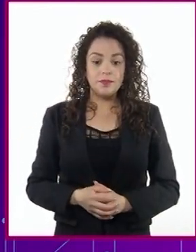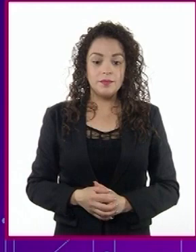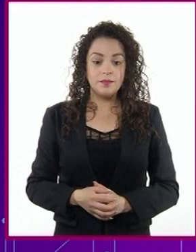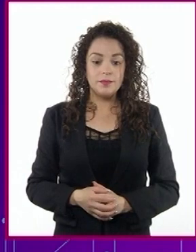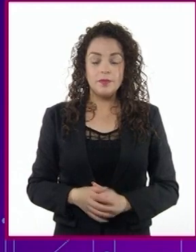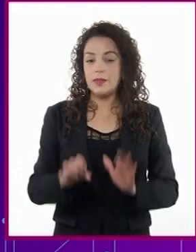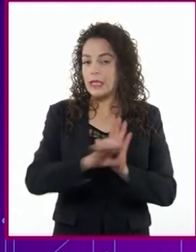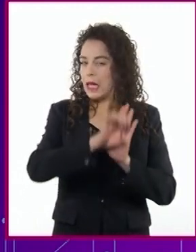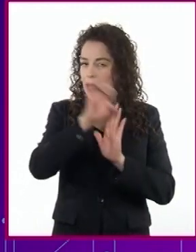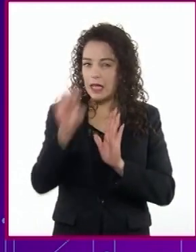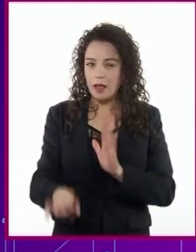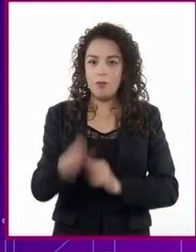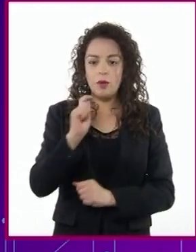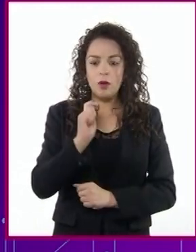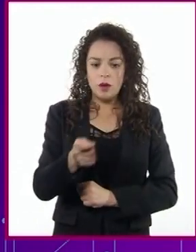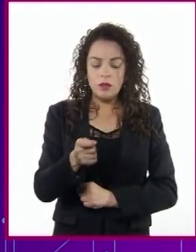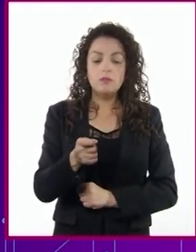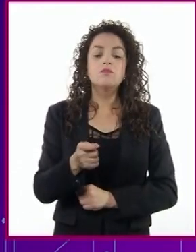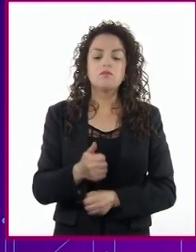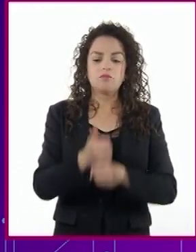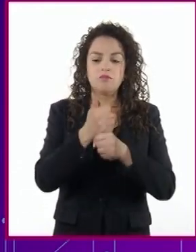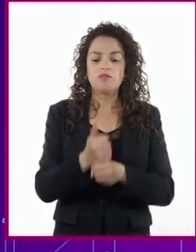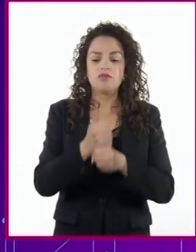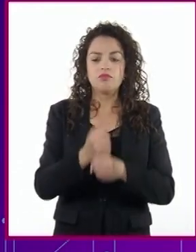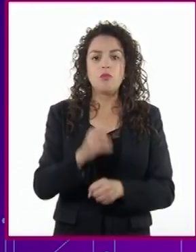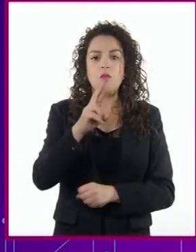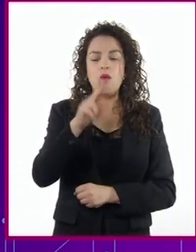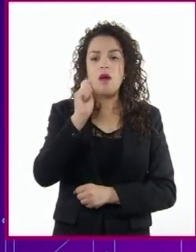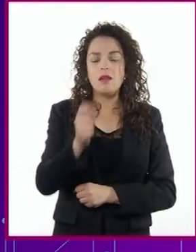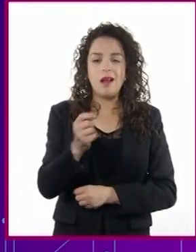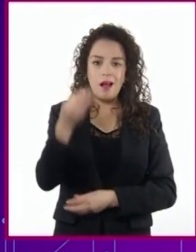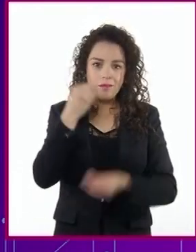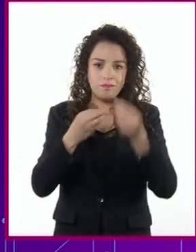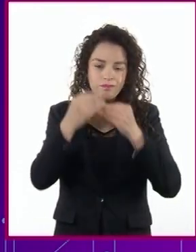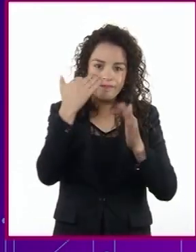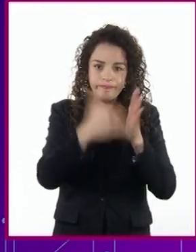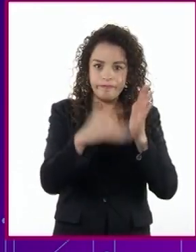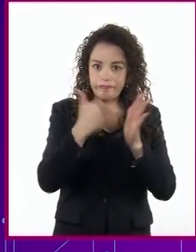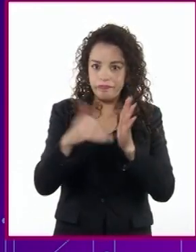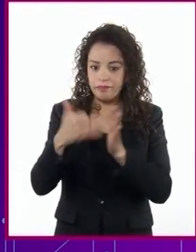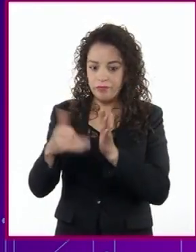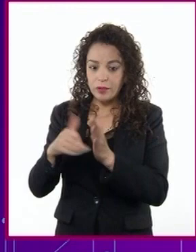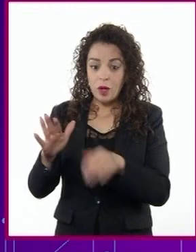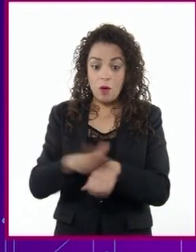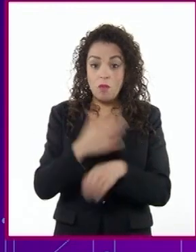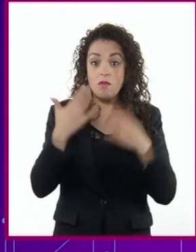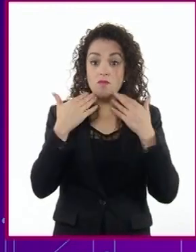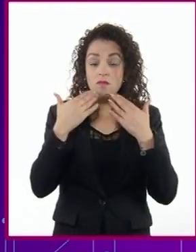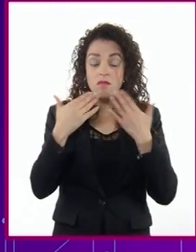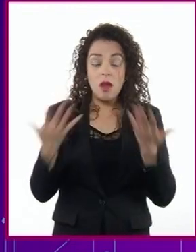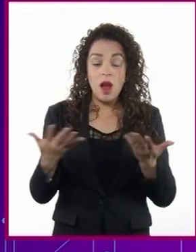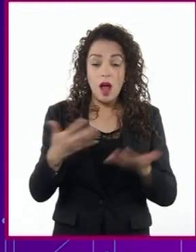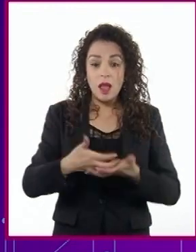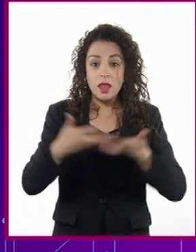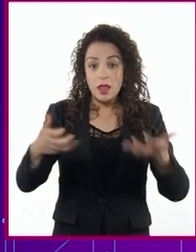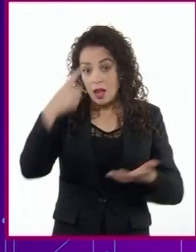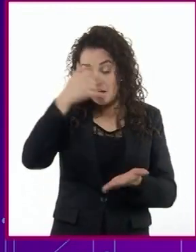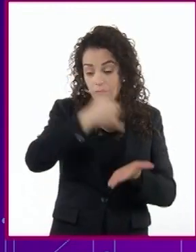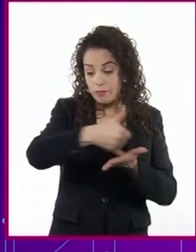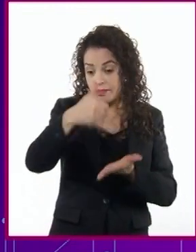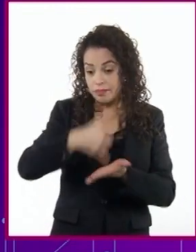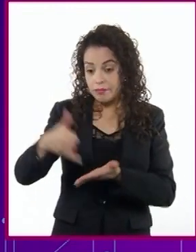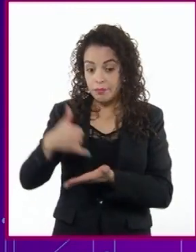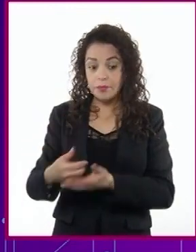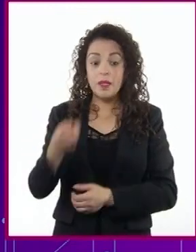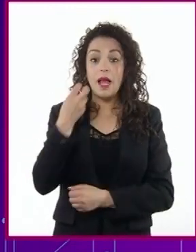Tenemos, por ejemplo, las grandes crisis alimentarias derivadas por la devastación de campos de cultivo. Se creó la Organización